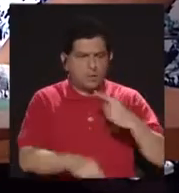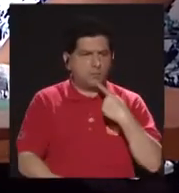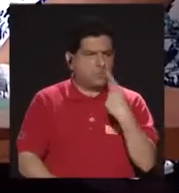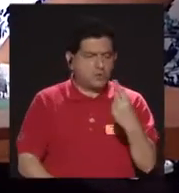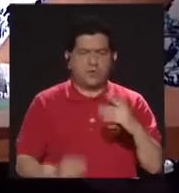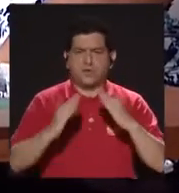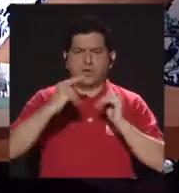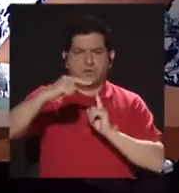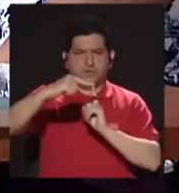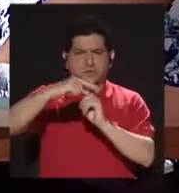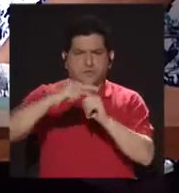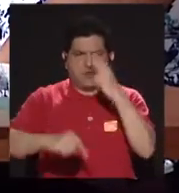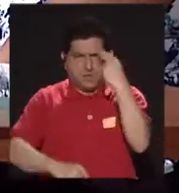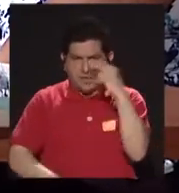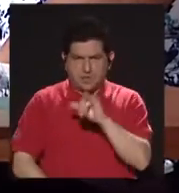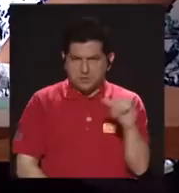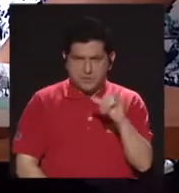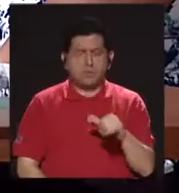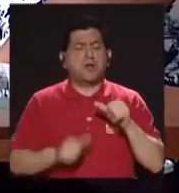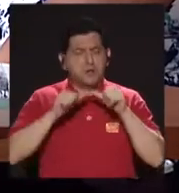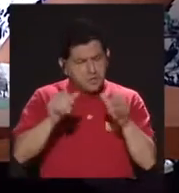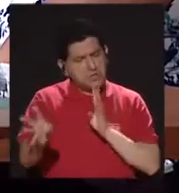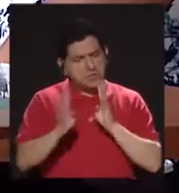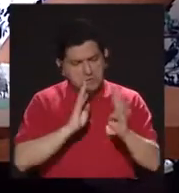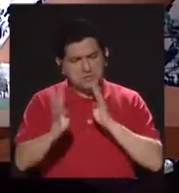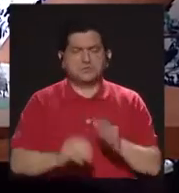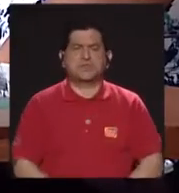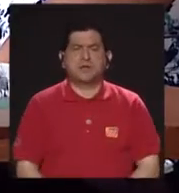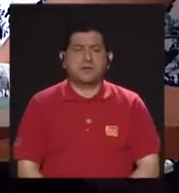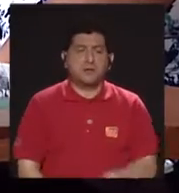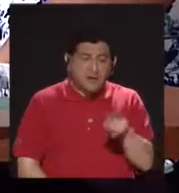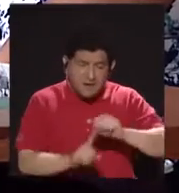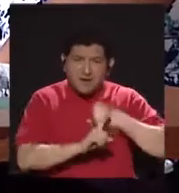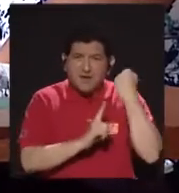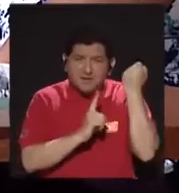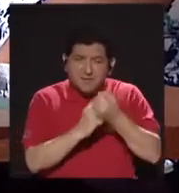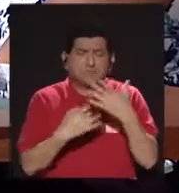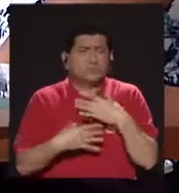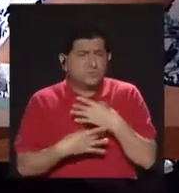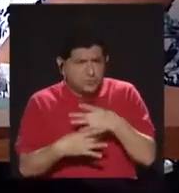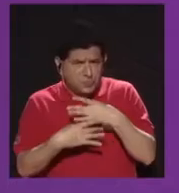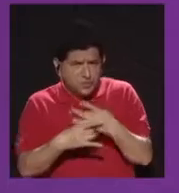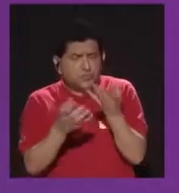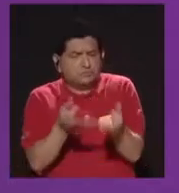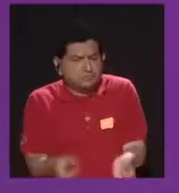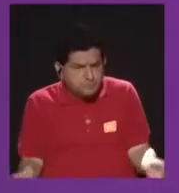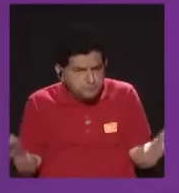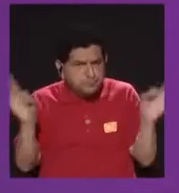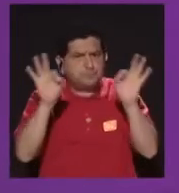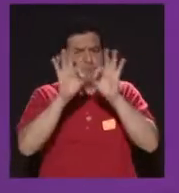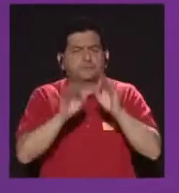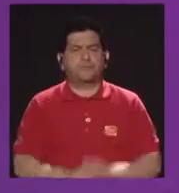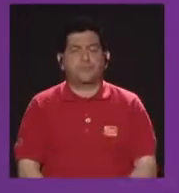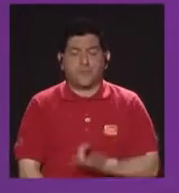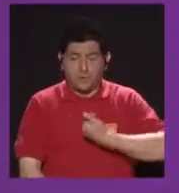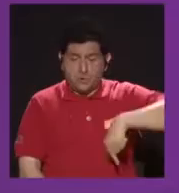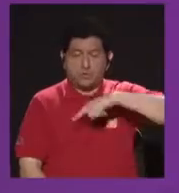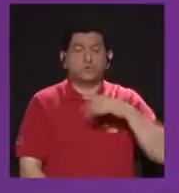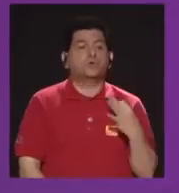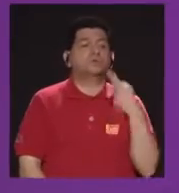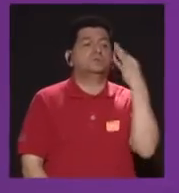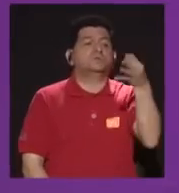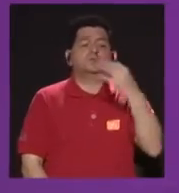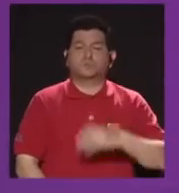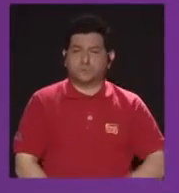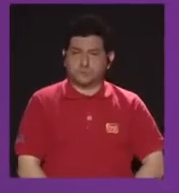católica y vamos a seguir conversando verdad que eso es lo más interesante e importante que tenemos por delante